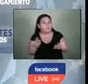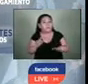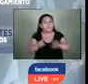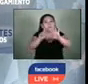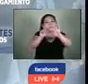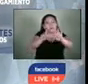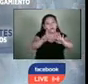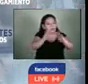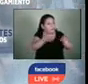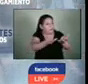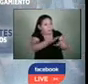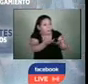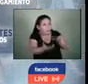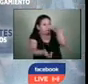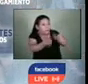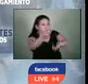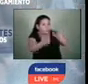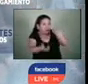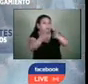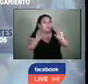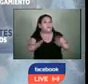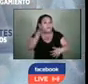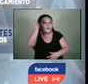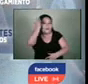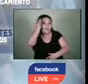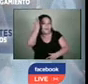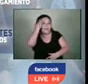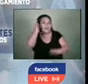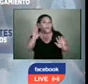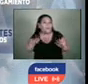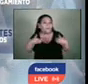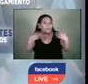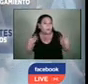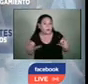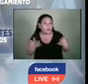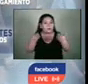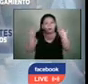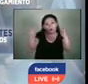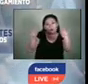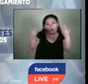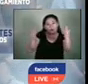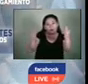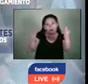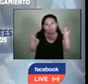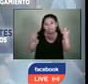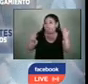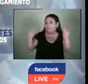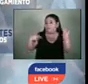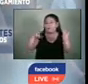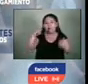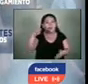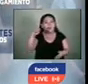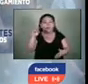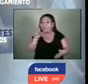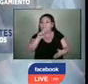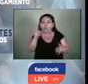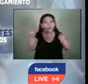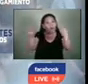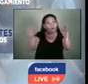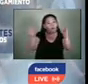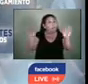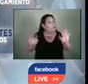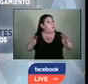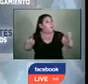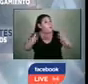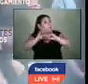incendios estructurales. Cabe resaltar que estamos dejando a un lado la comparación del año 2020 porque